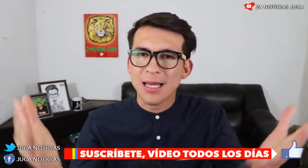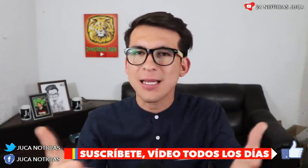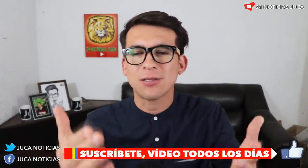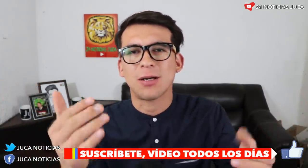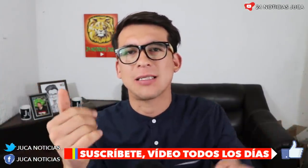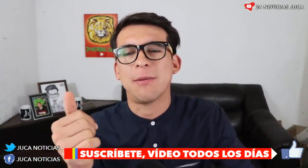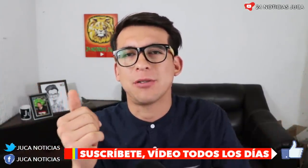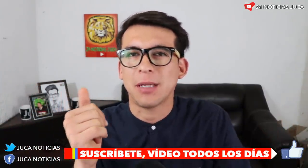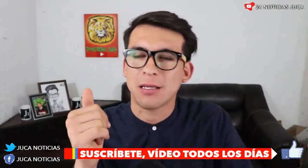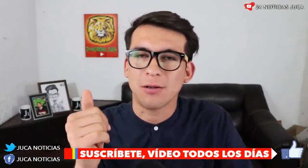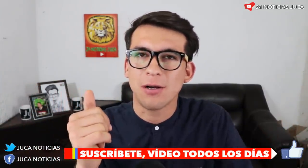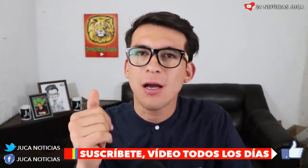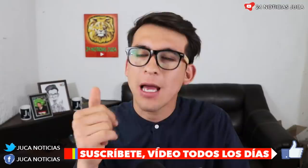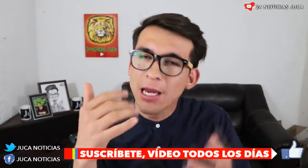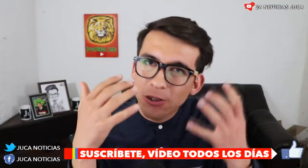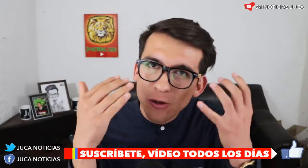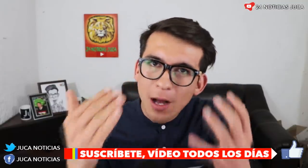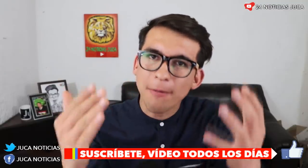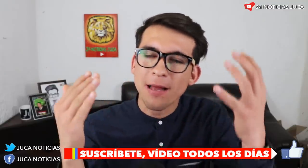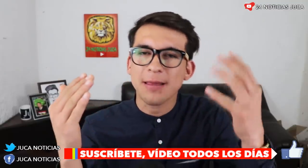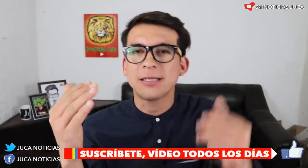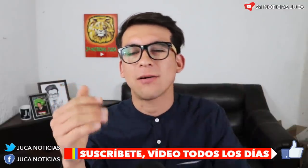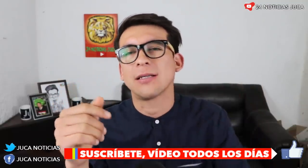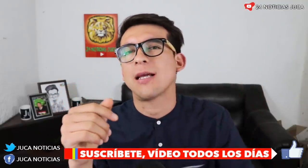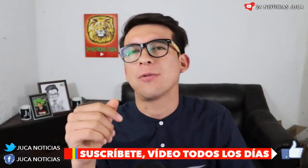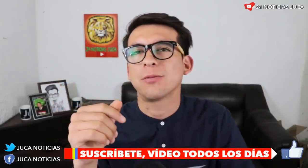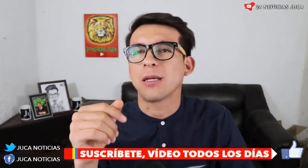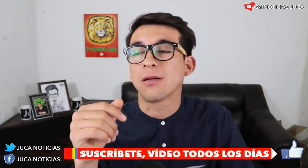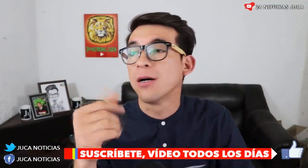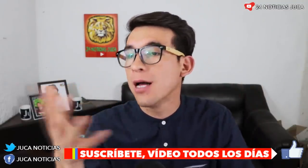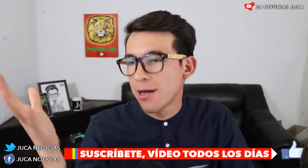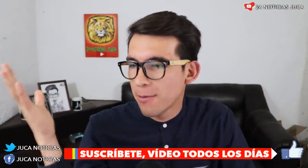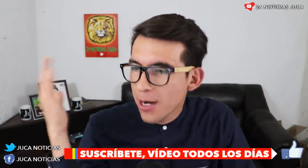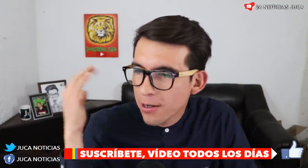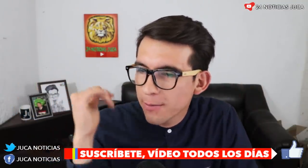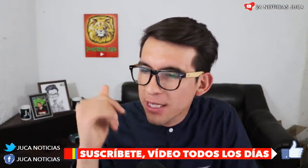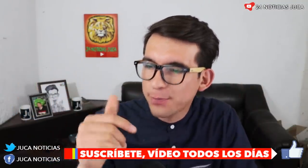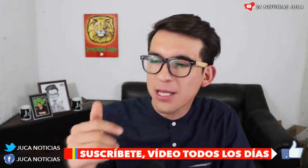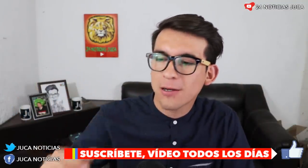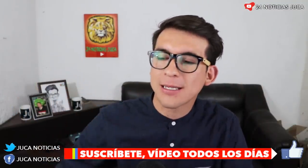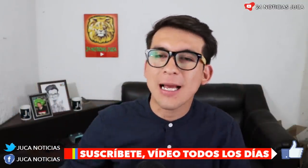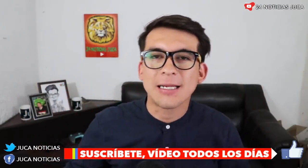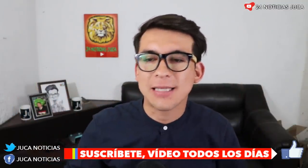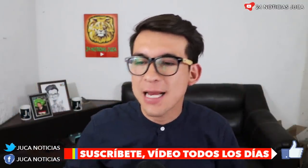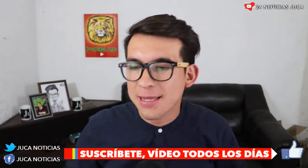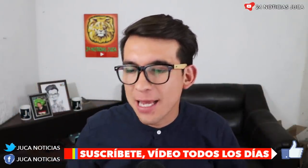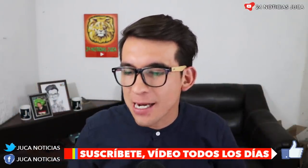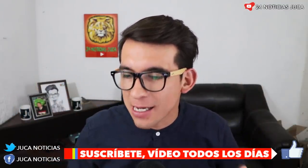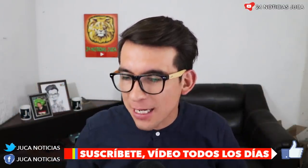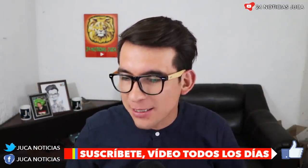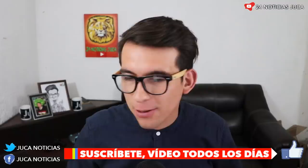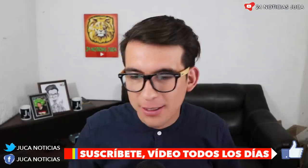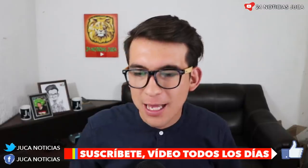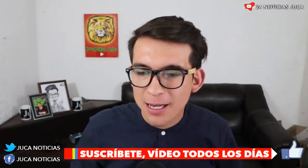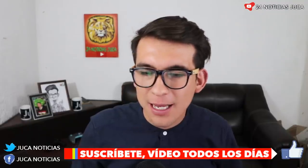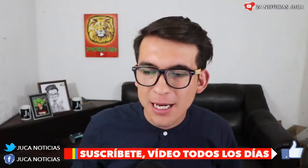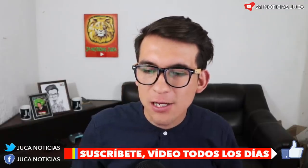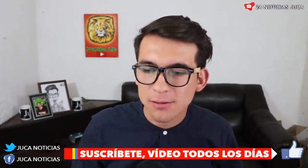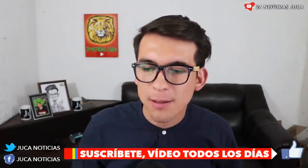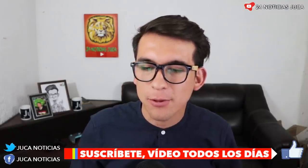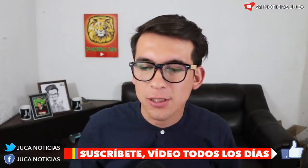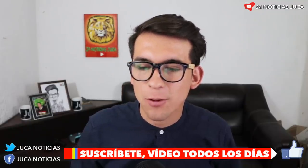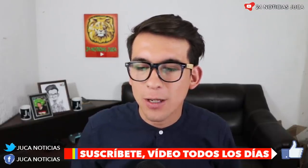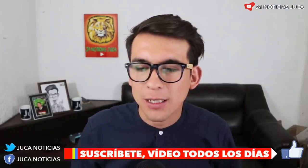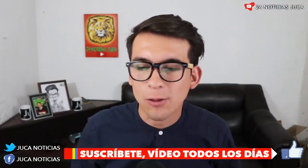comentan esto que estamos viendo ellos no hablan de esto que estamos viendo bueno me despido que tenga excelente resto de tarde y